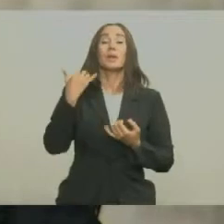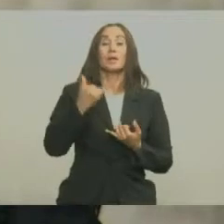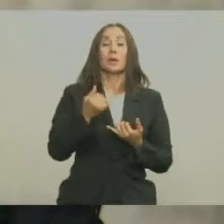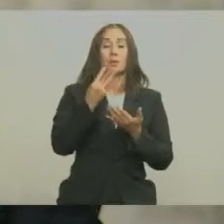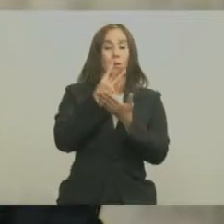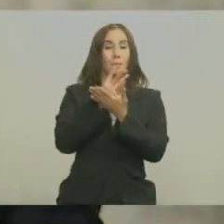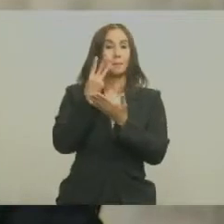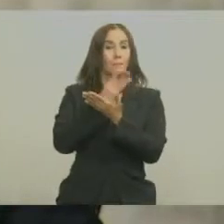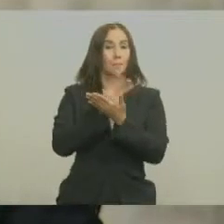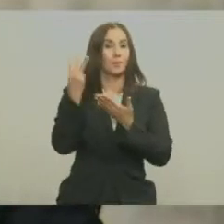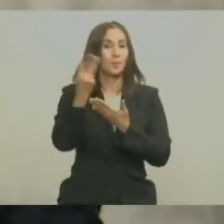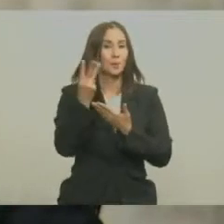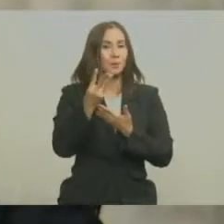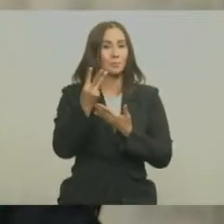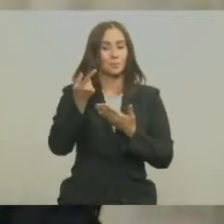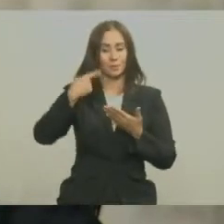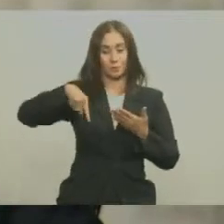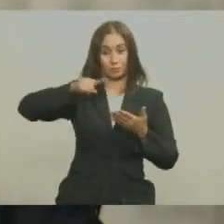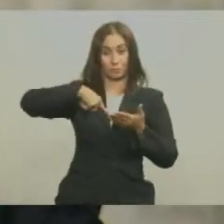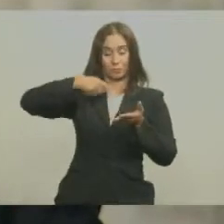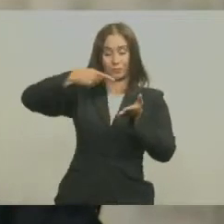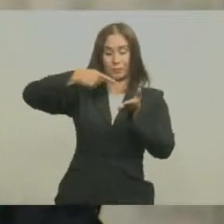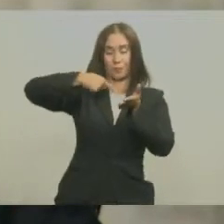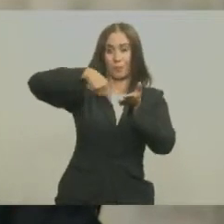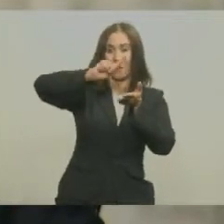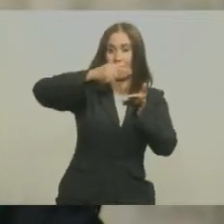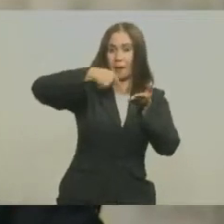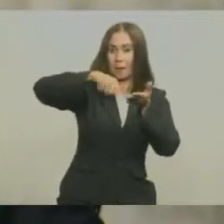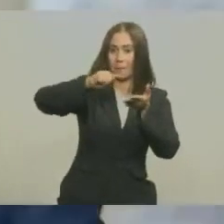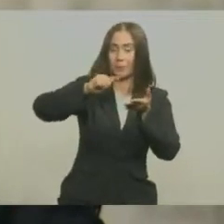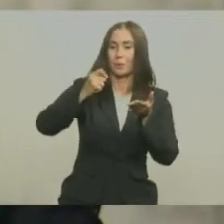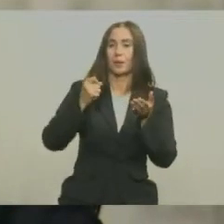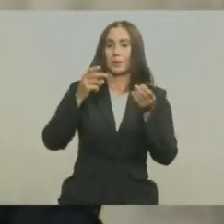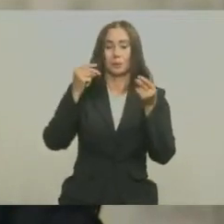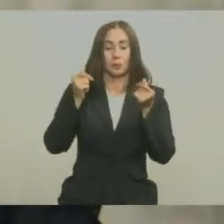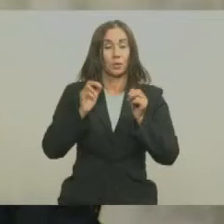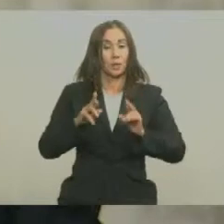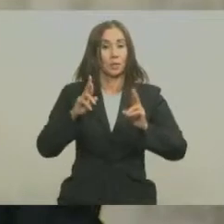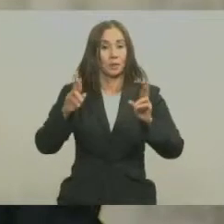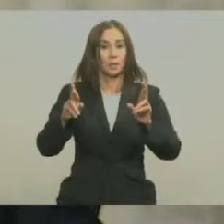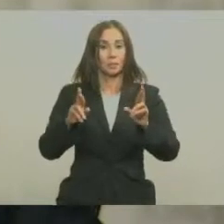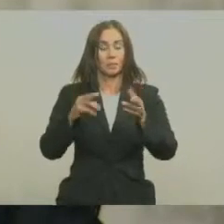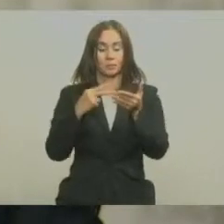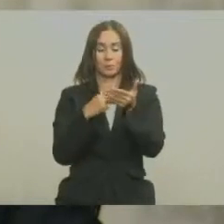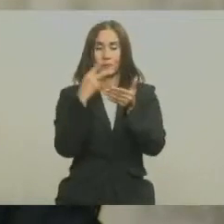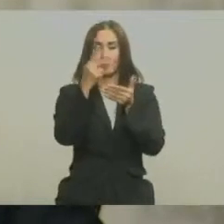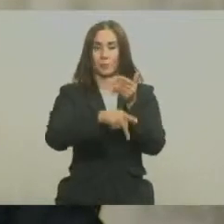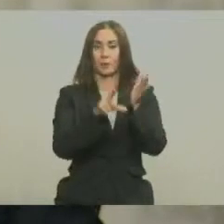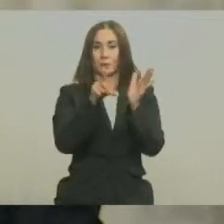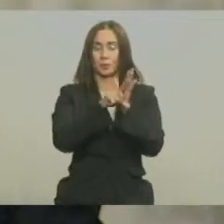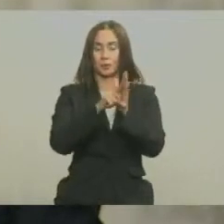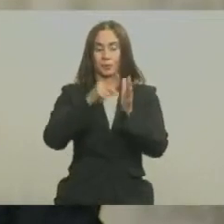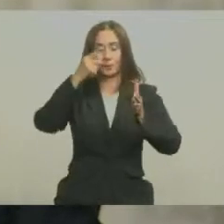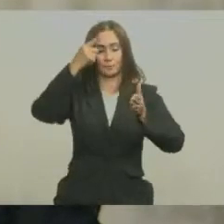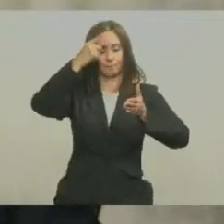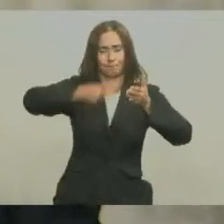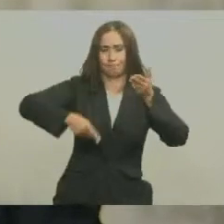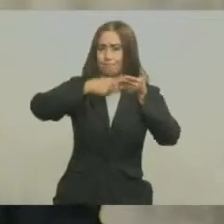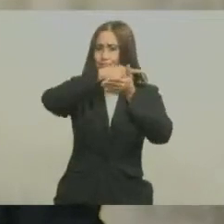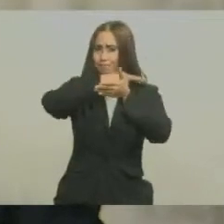presidente, estaremos aprobando de urgencia este proyecto de ley para eliminar el